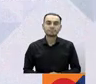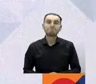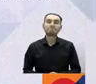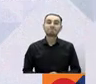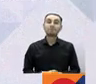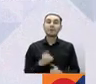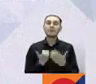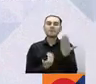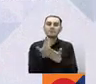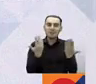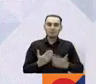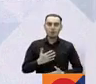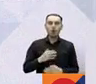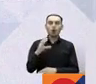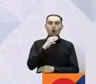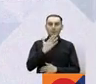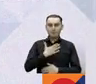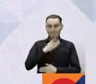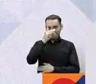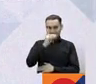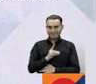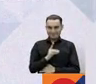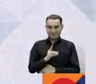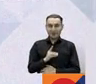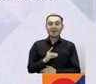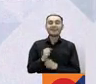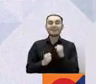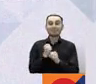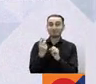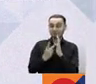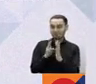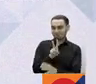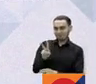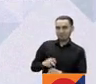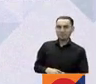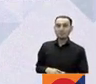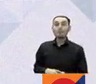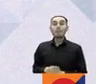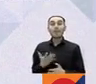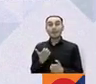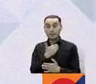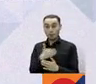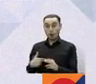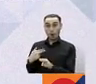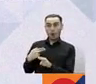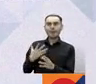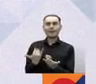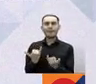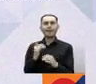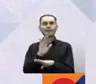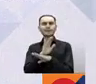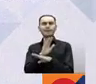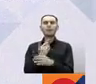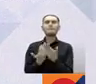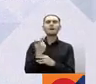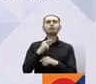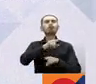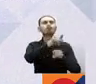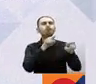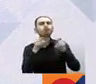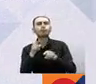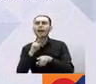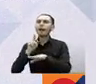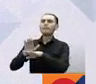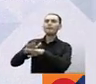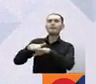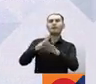Comenzamos Colombia en elección 2022. Los aspirantes a la presidencia aprovecharon la tarde del sábado para exponer sus propuestas y recibir apoyos.